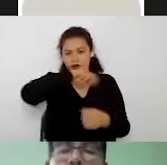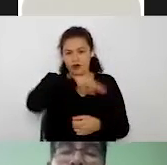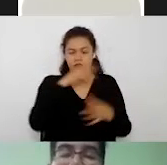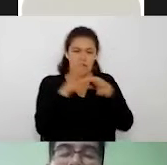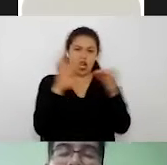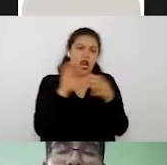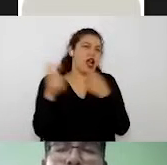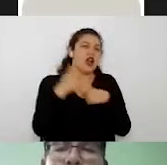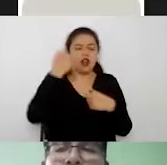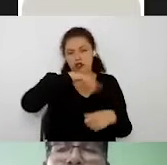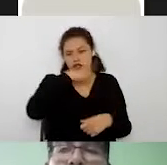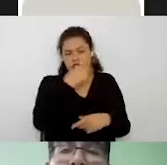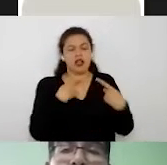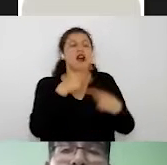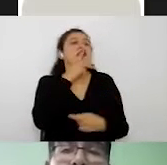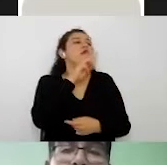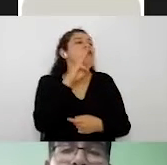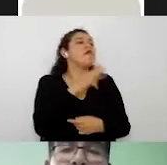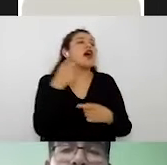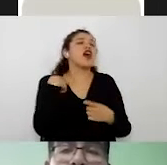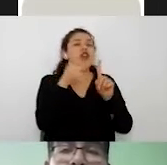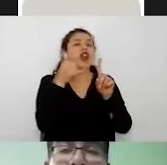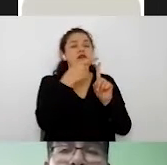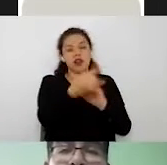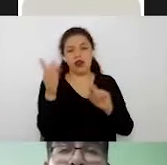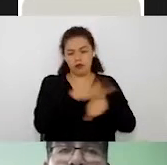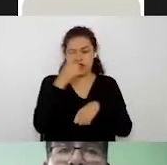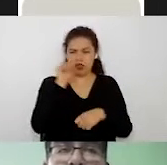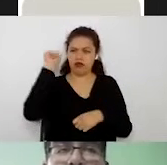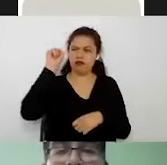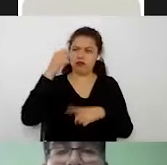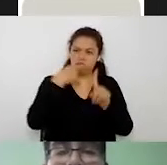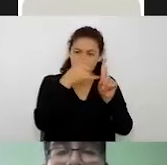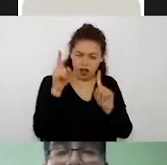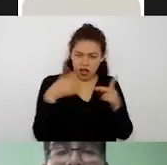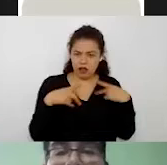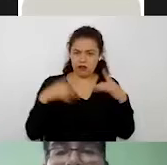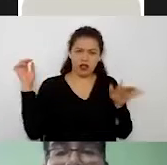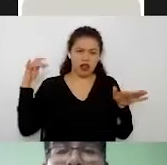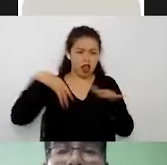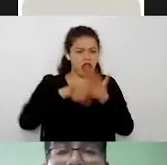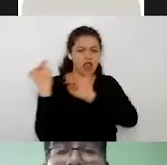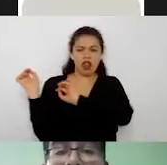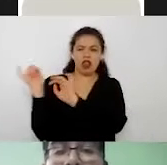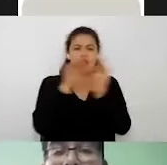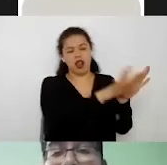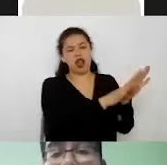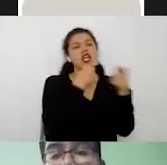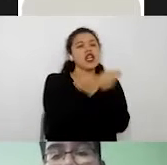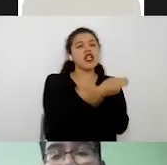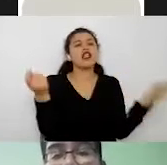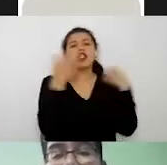y cómo les vamos a decir a los papás de, pues abrí la puerta porque estaban tocando y pues ya no apareció el niño o la niña.